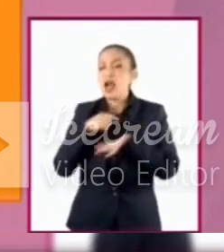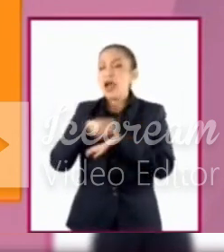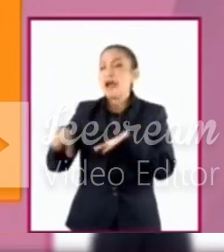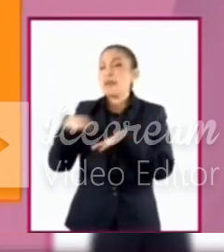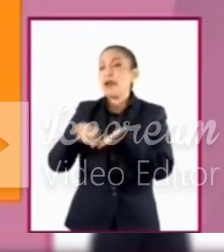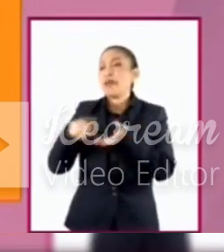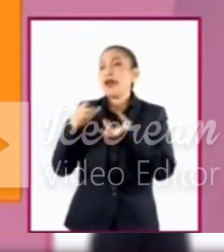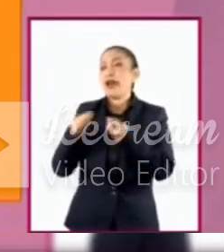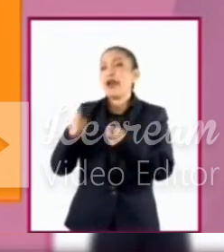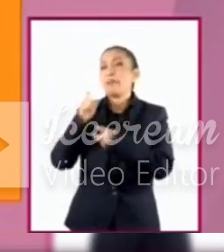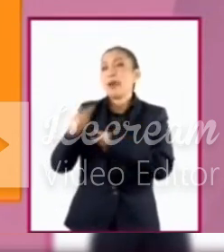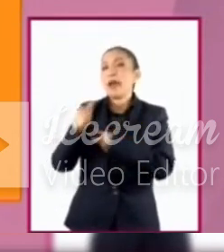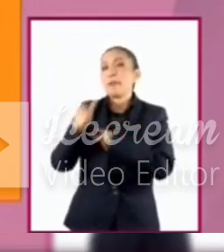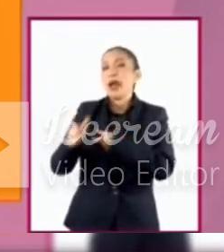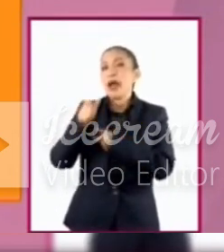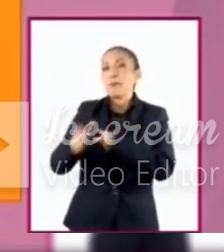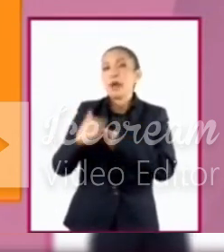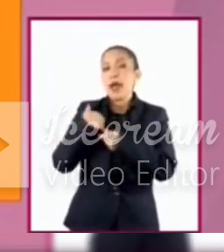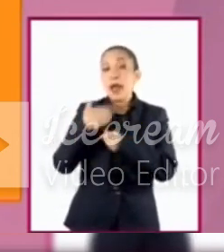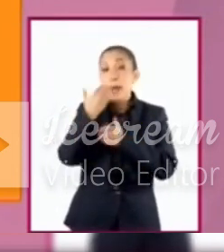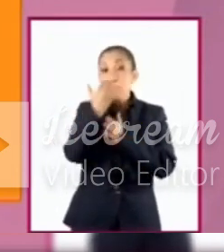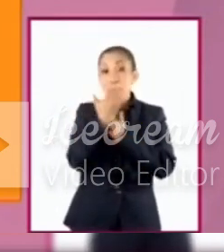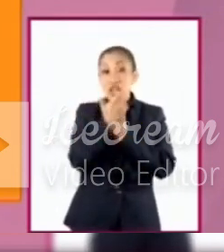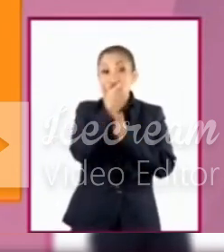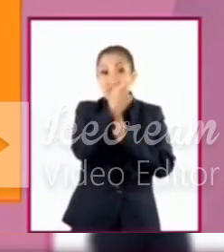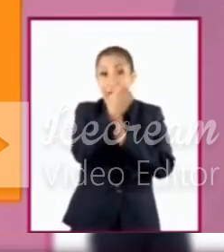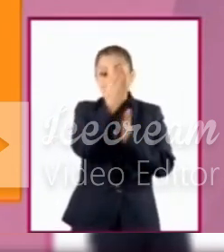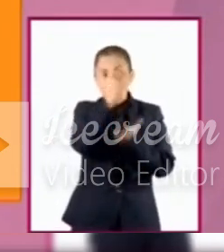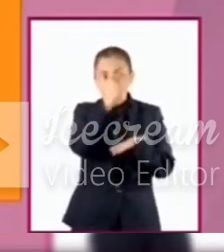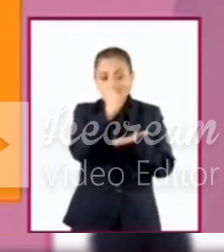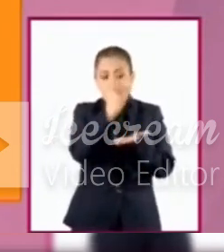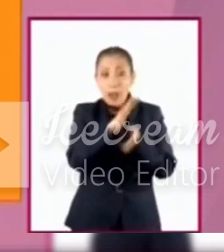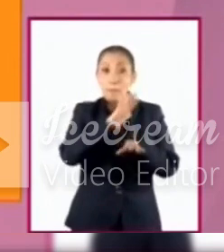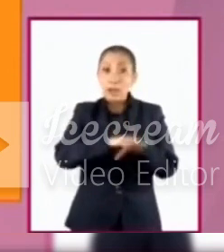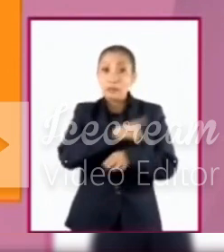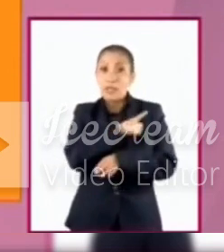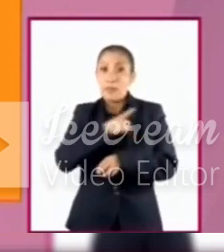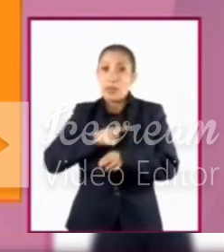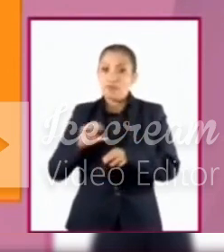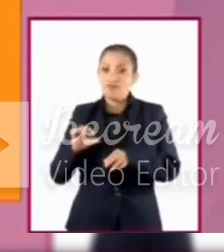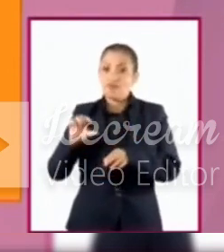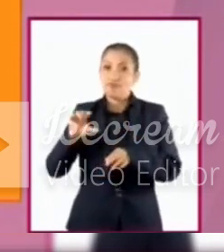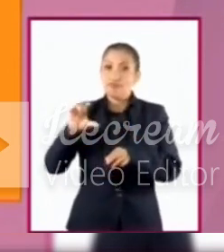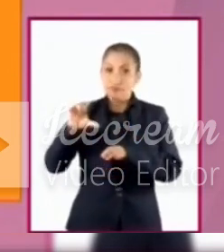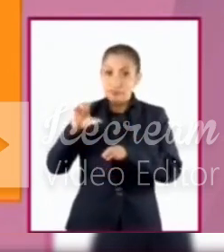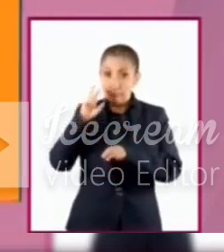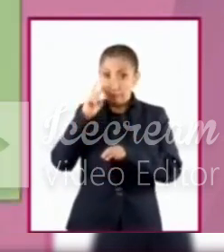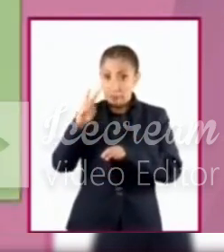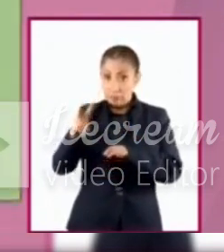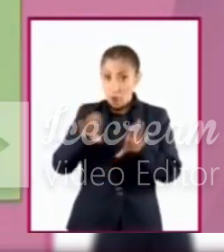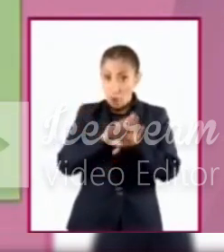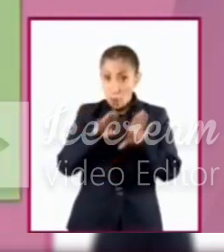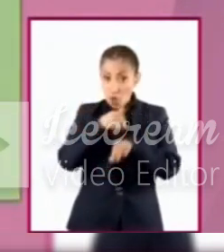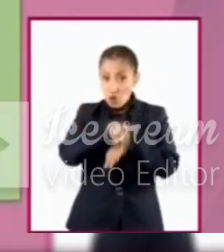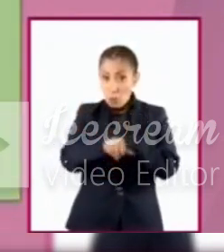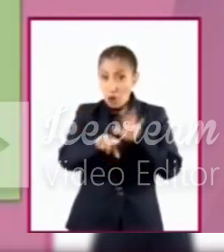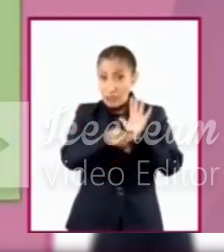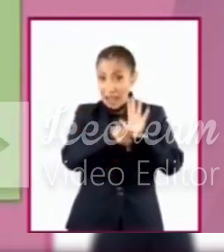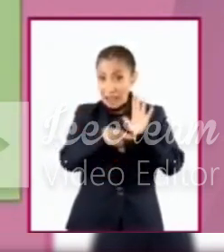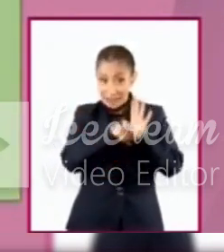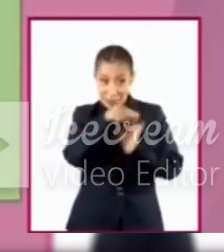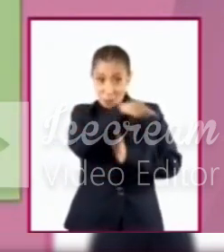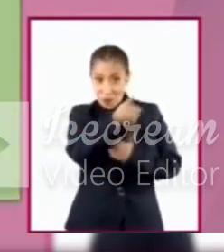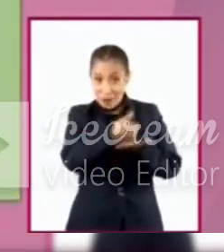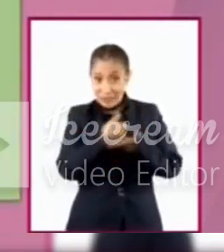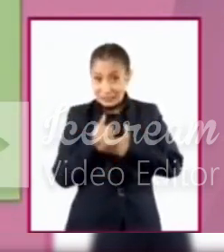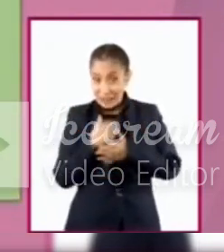sin ahorrar, tendríamos cada vez menos dinero disponible y más deudas. ¿Ya se dieron cuenta que los números